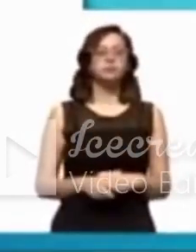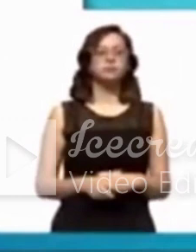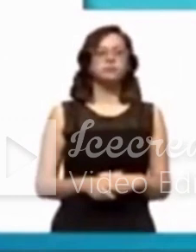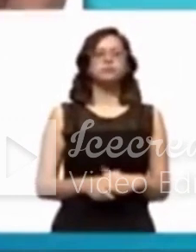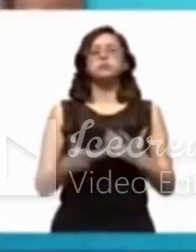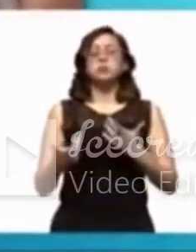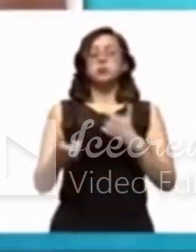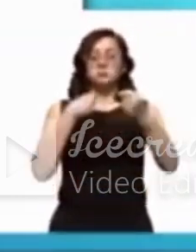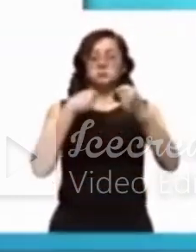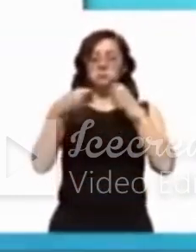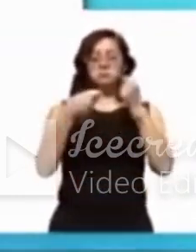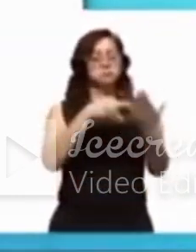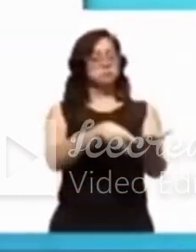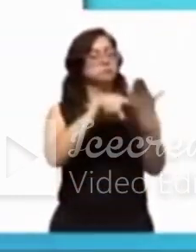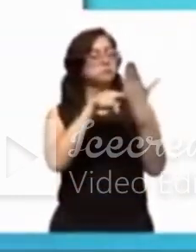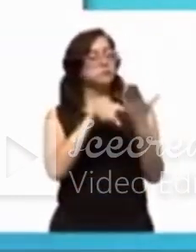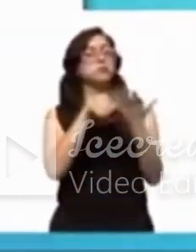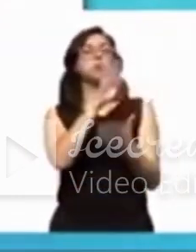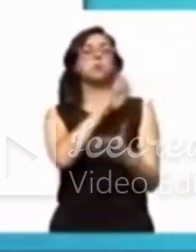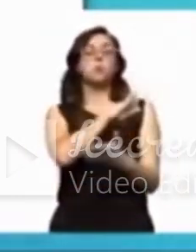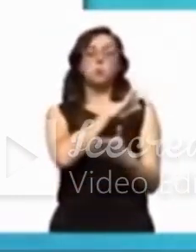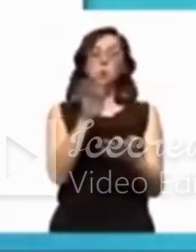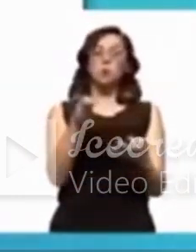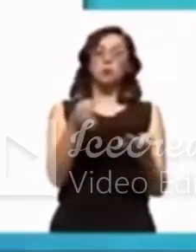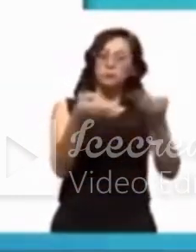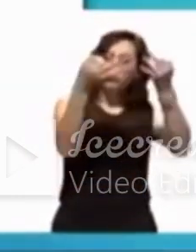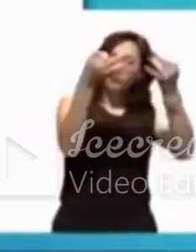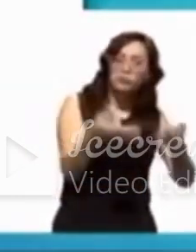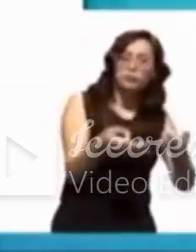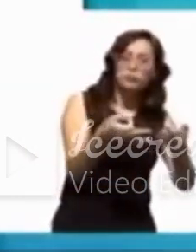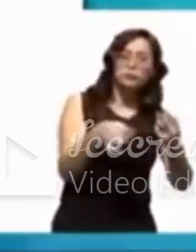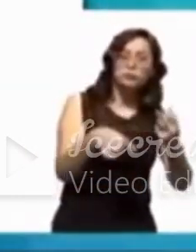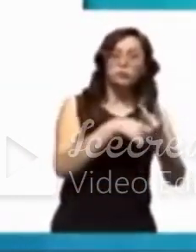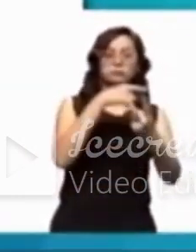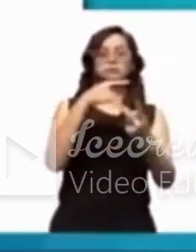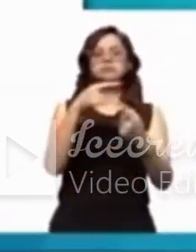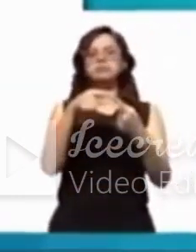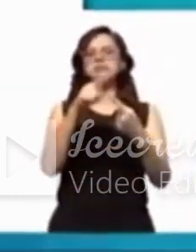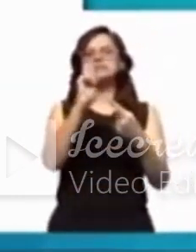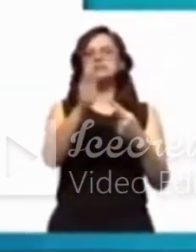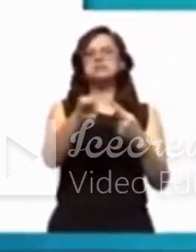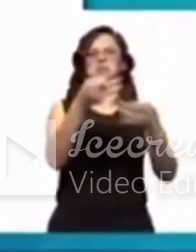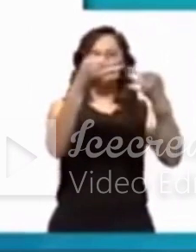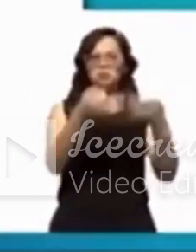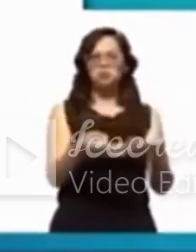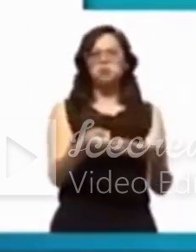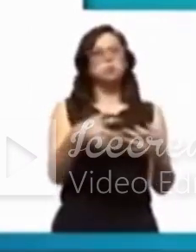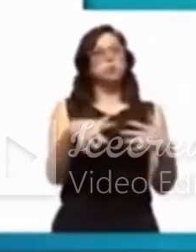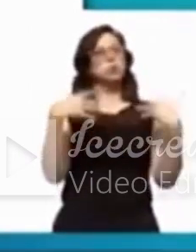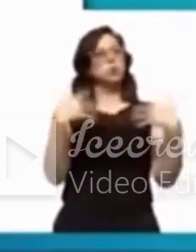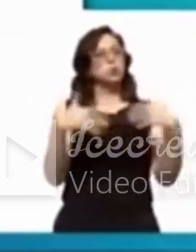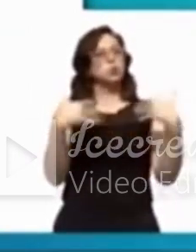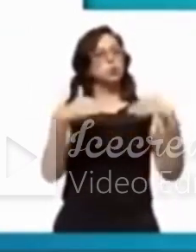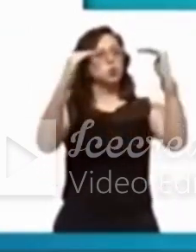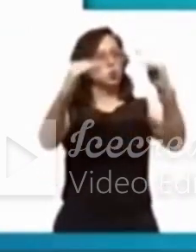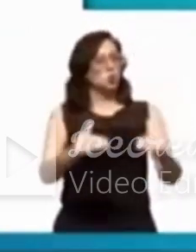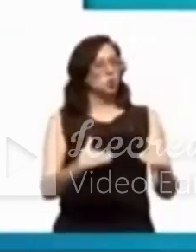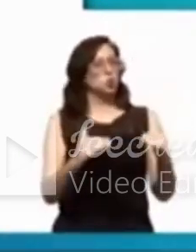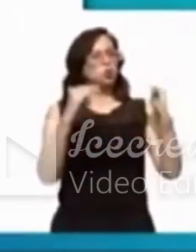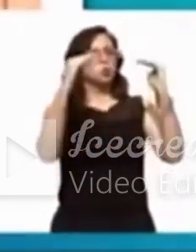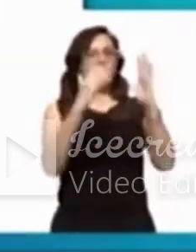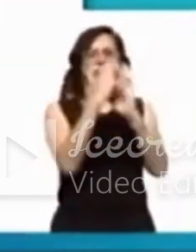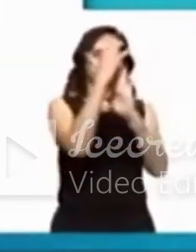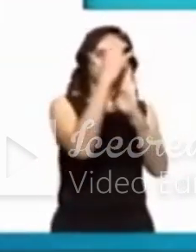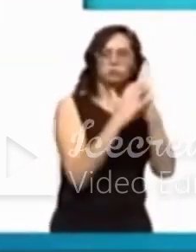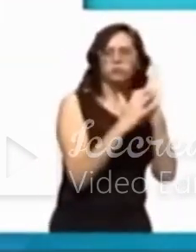hecho periodístico, el reportaje puede ser formal. Se trata de la variante más respetuosa del reportaje, que no